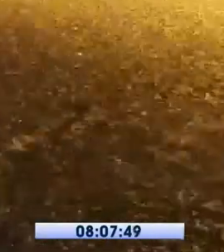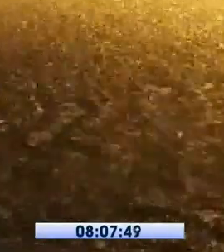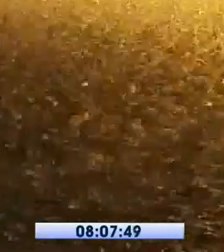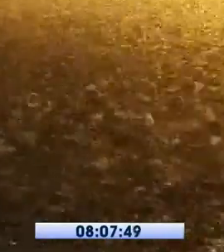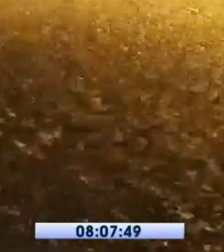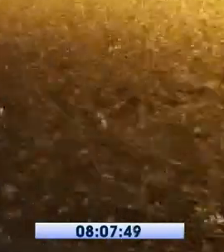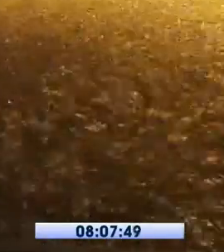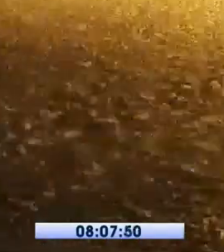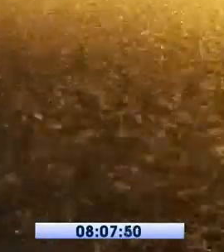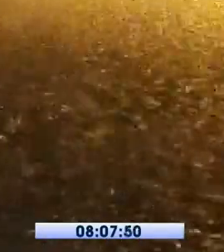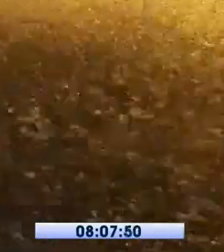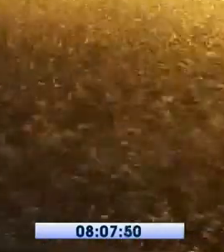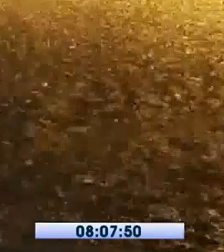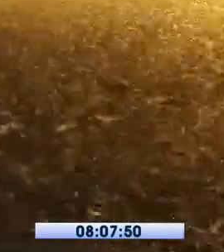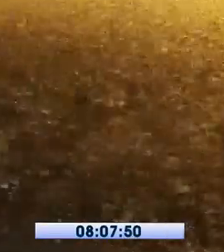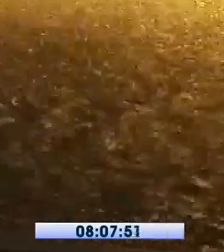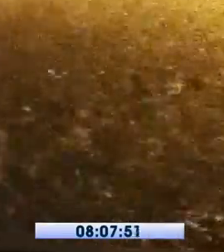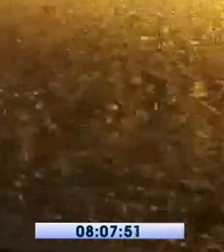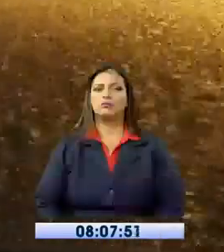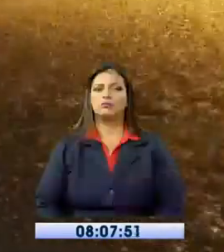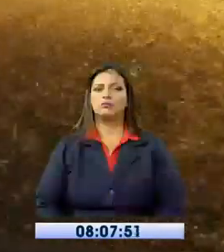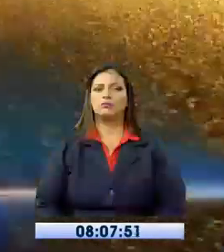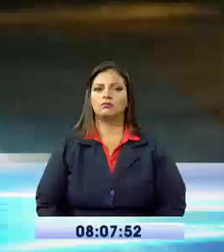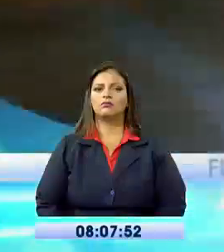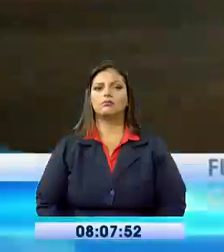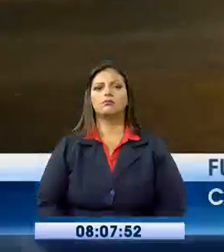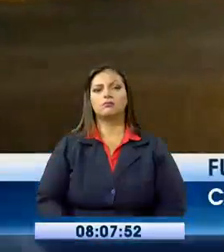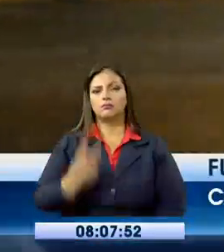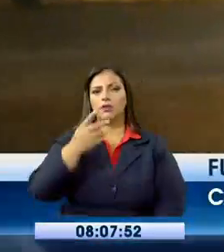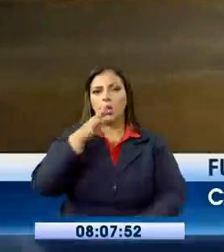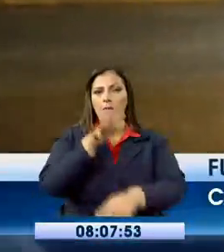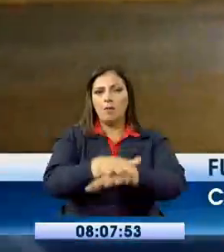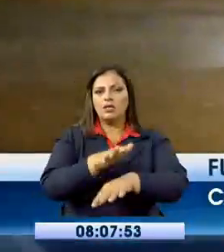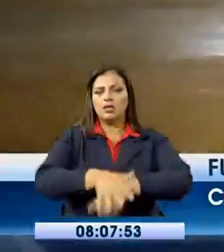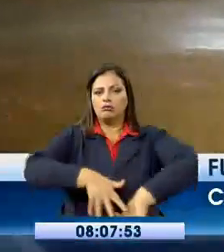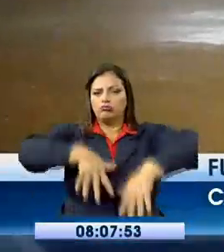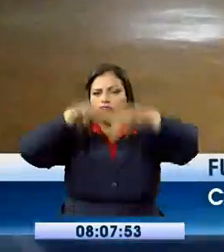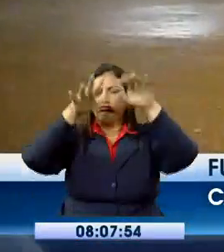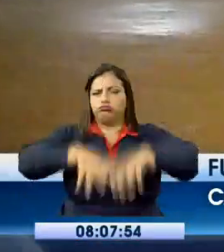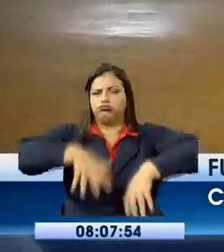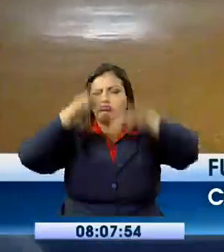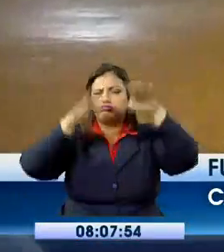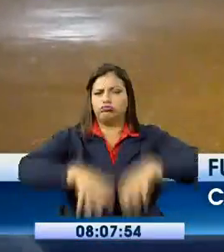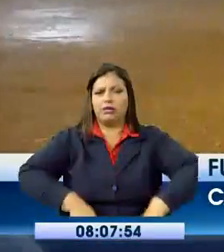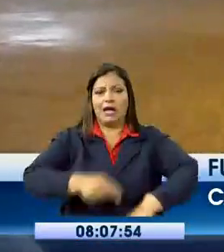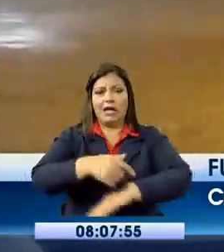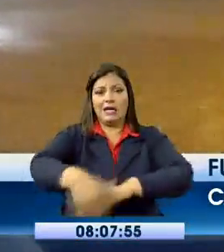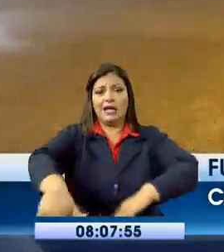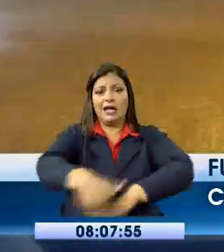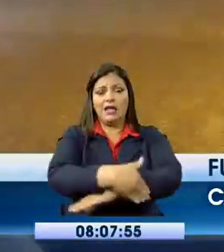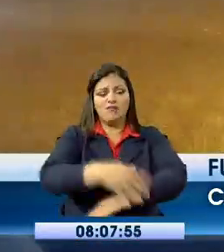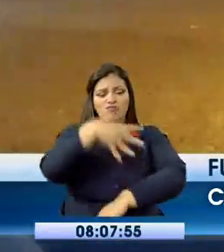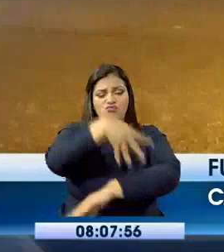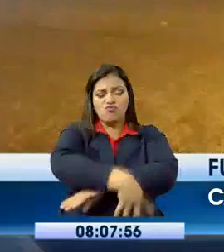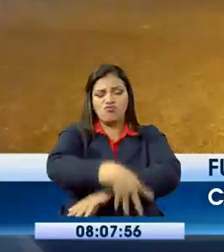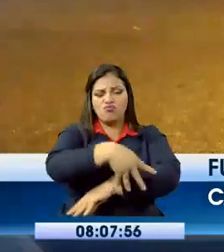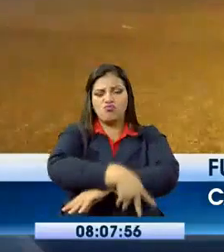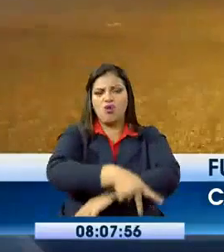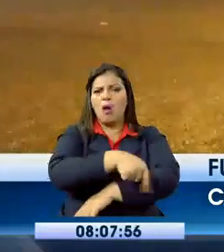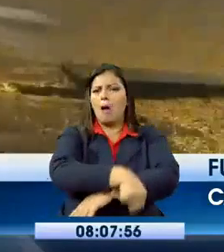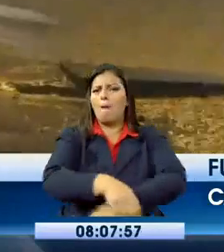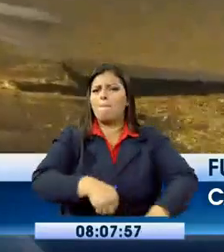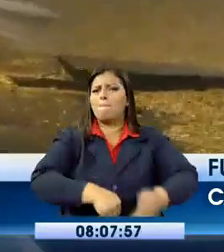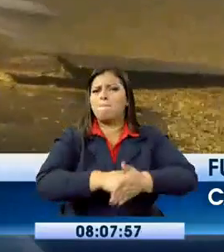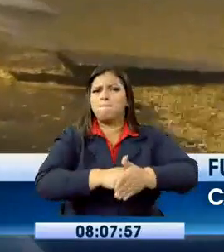sistema de alcantarillado colapsara debido al taponamiento de los sumideros, causando que varias calles de diferentes sectores